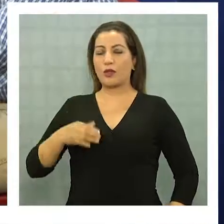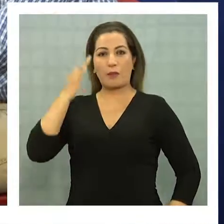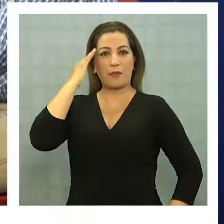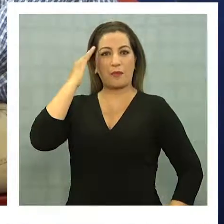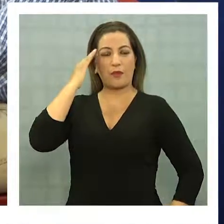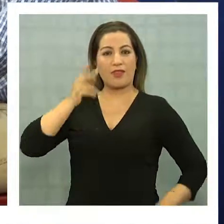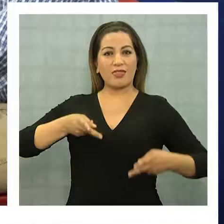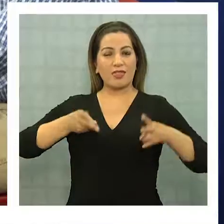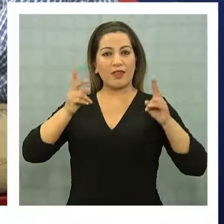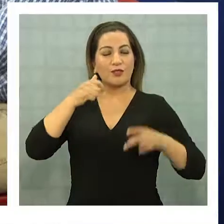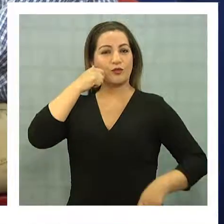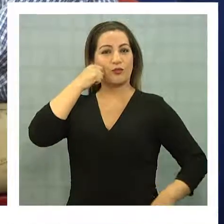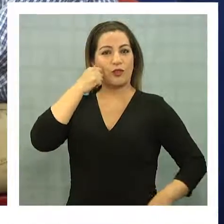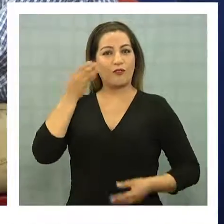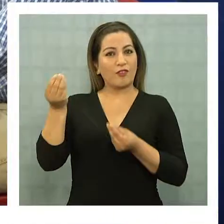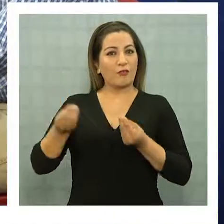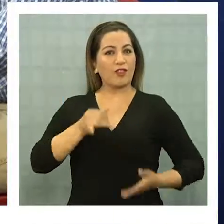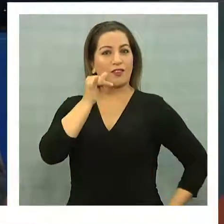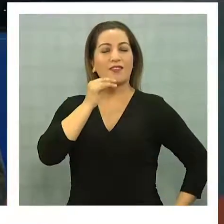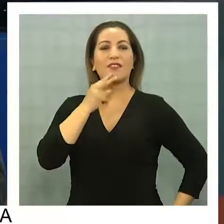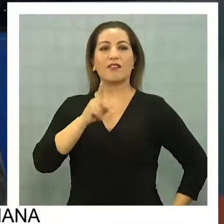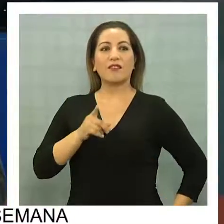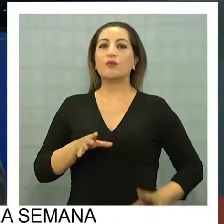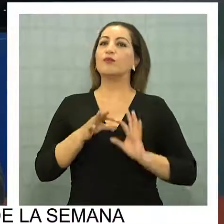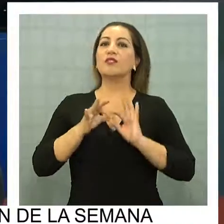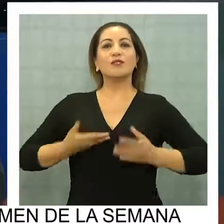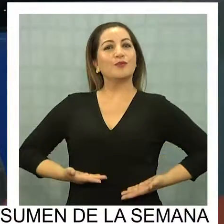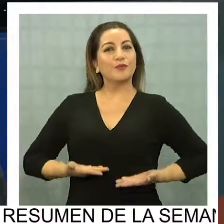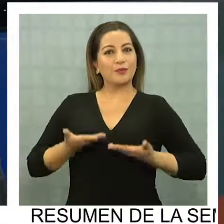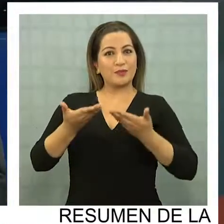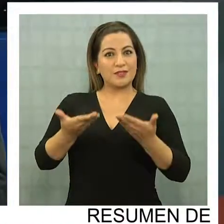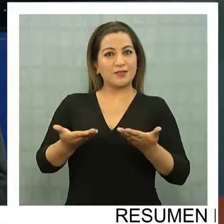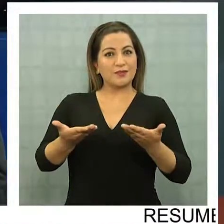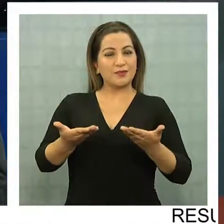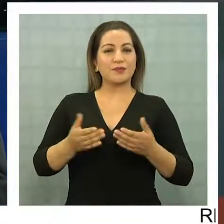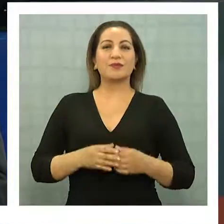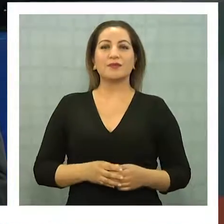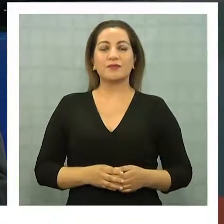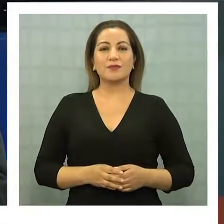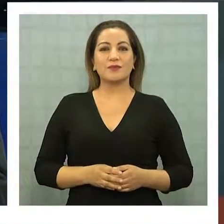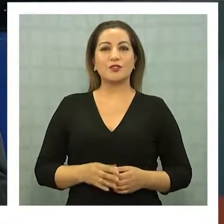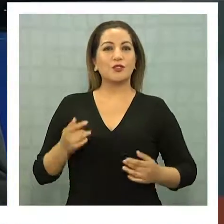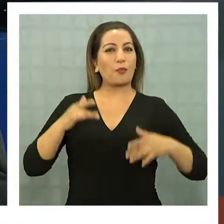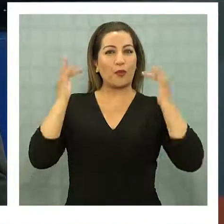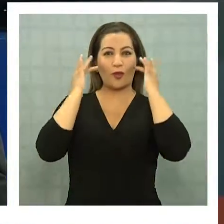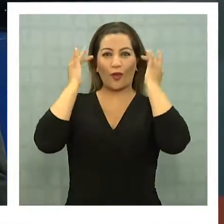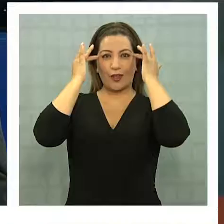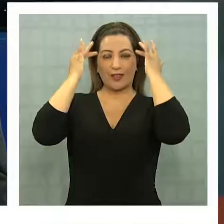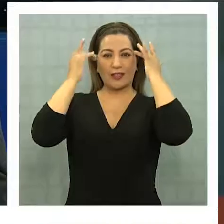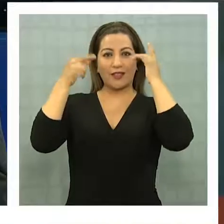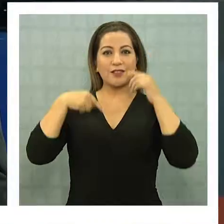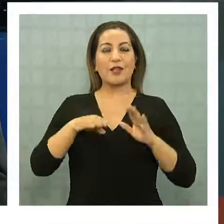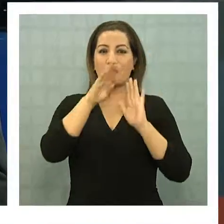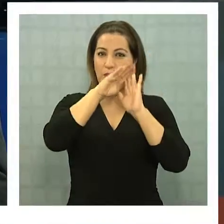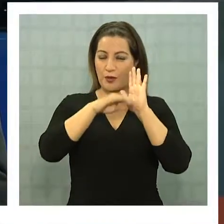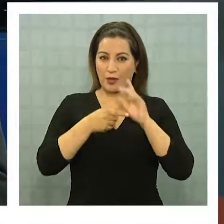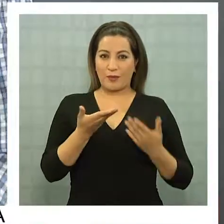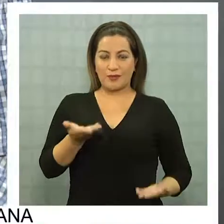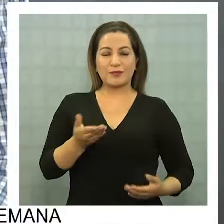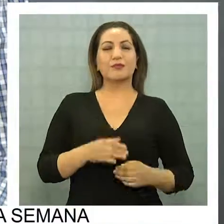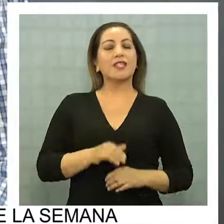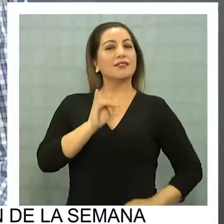Derechos Humanos. Francisco, bienvenido a Iquique Televisión. Muchas gracias por la invitación y estoy muy contento de estar en este programa con